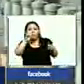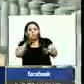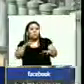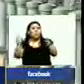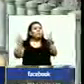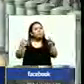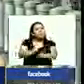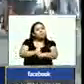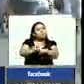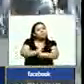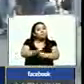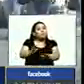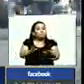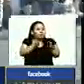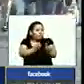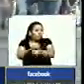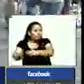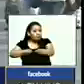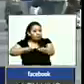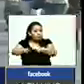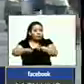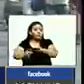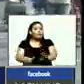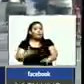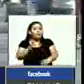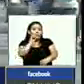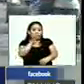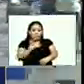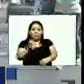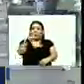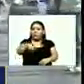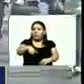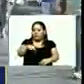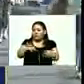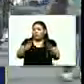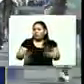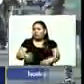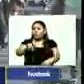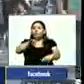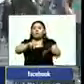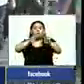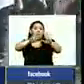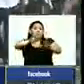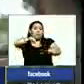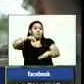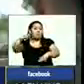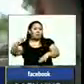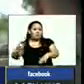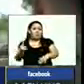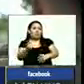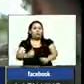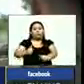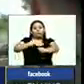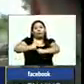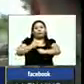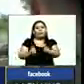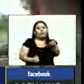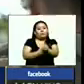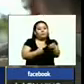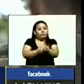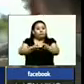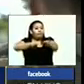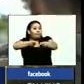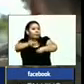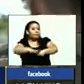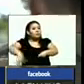de seguridad bajo el Plan Control Territorial. En la actualidad, hay más de 7.000 soldados apoyando las labores de seguridad y la